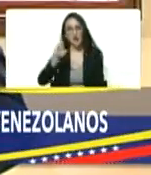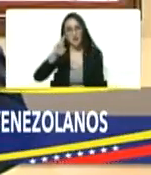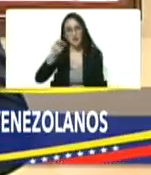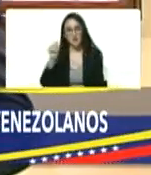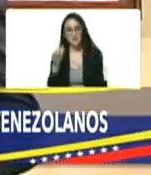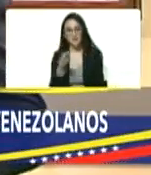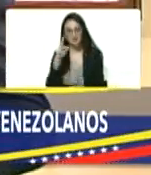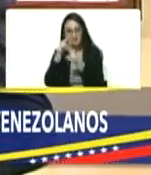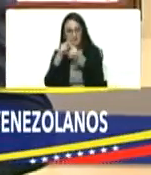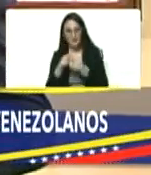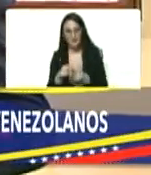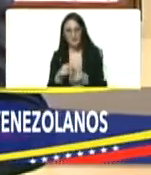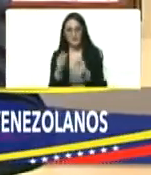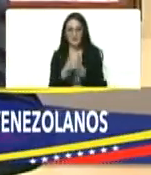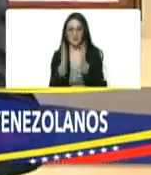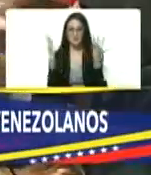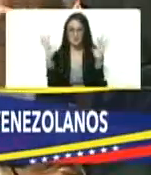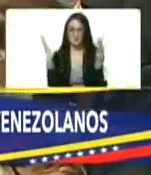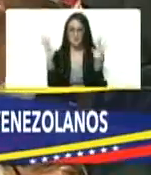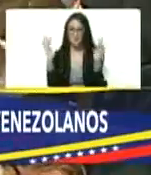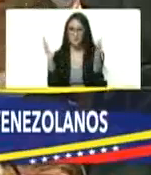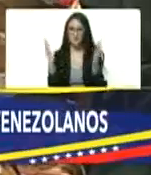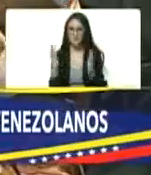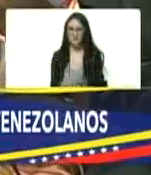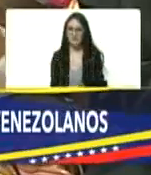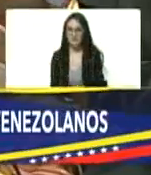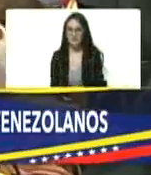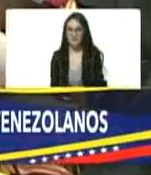nuestro reconocimiento y aplauso.